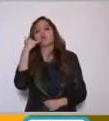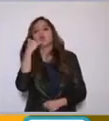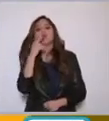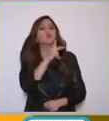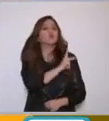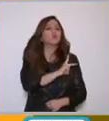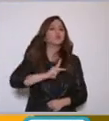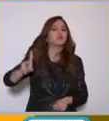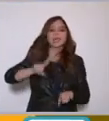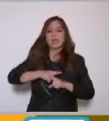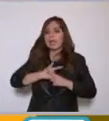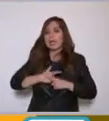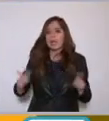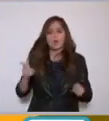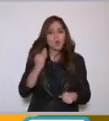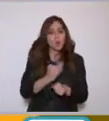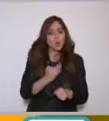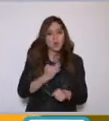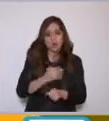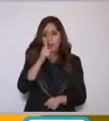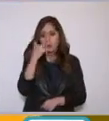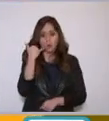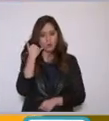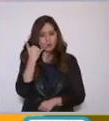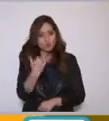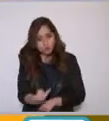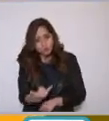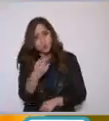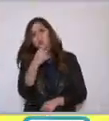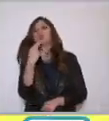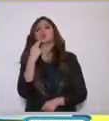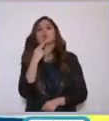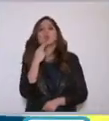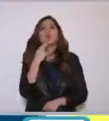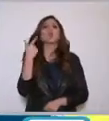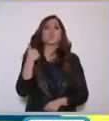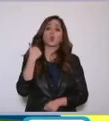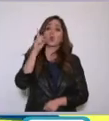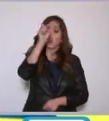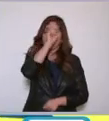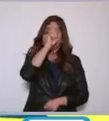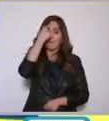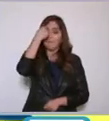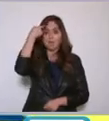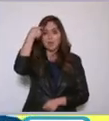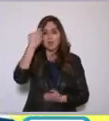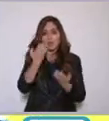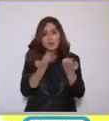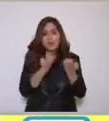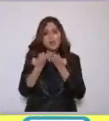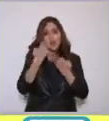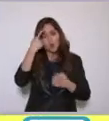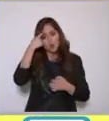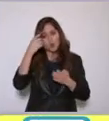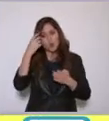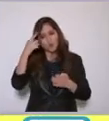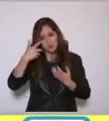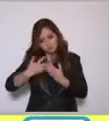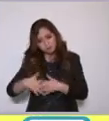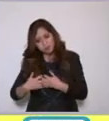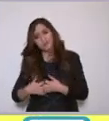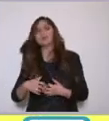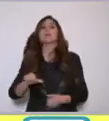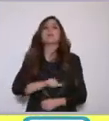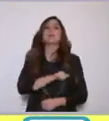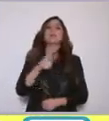prácticamente cualquier teléfono que tengan en este momento inteligente, que puedan utilizarla. Se las recomiendo mucho para ejercicios mentales. La siguiente aplicación